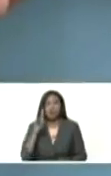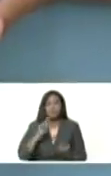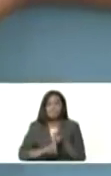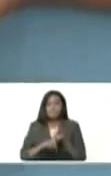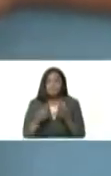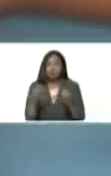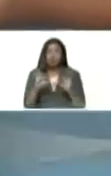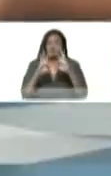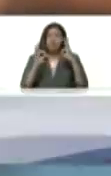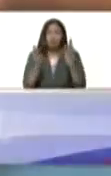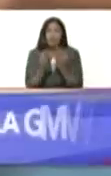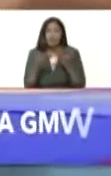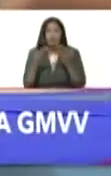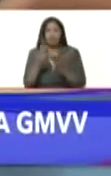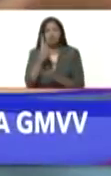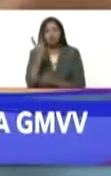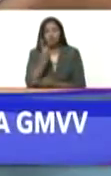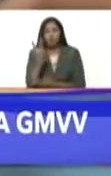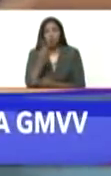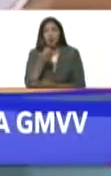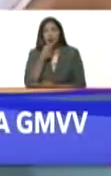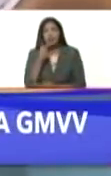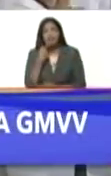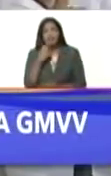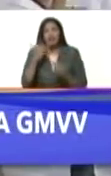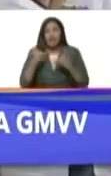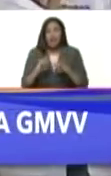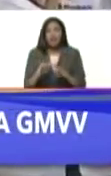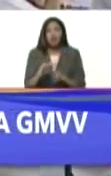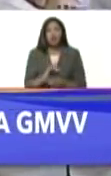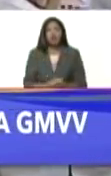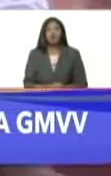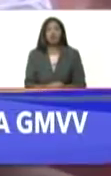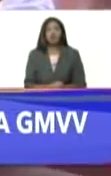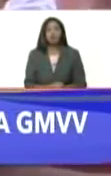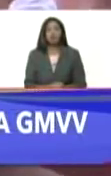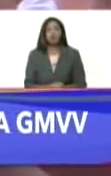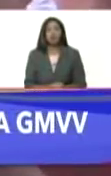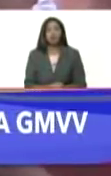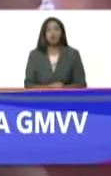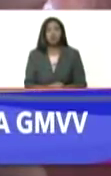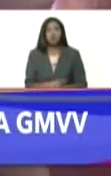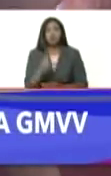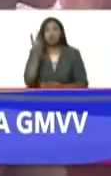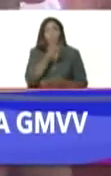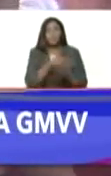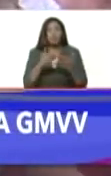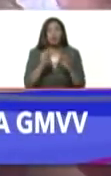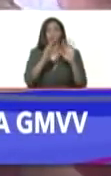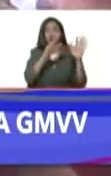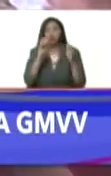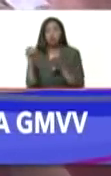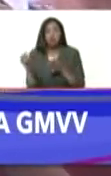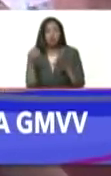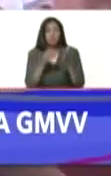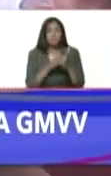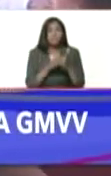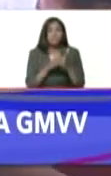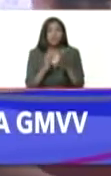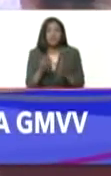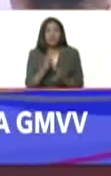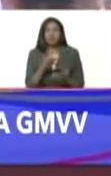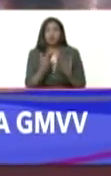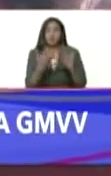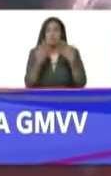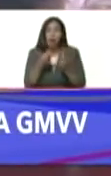Liliana, con sus dos bellas hijas y su bello hijo Andrés, la vivienda 2.800.000 en sus manos.